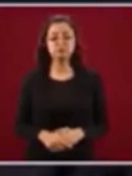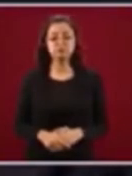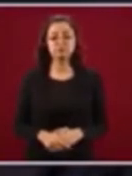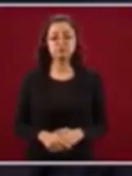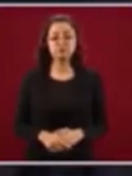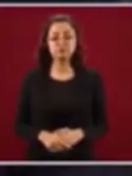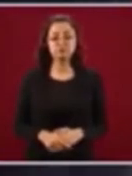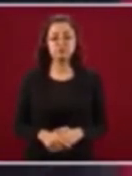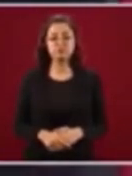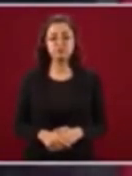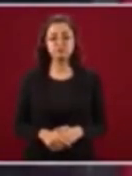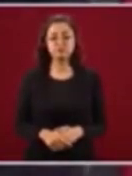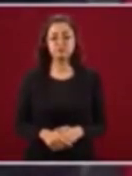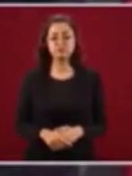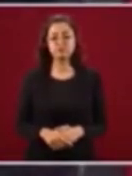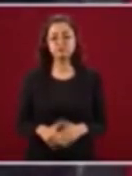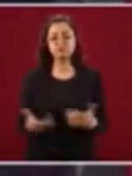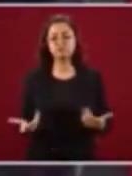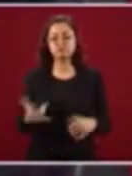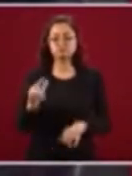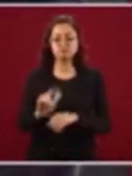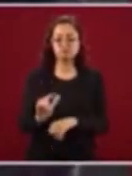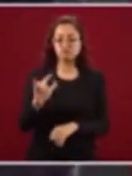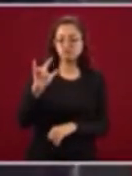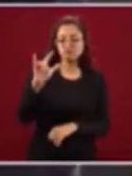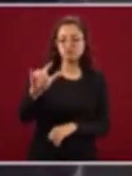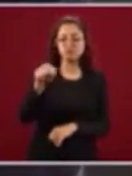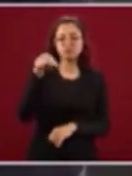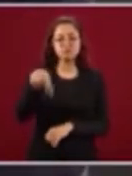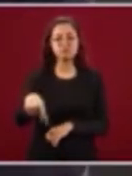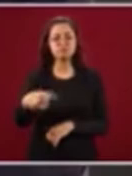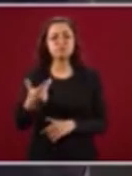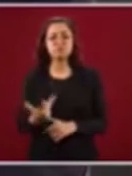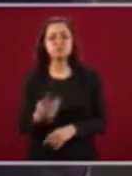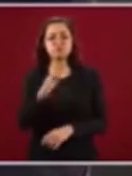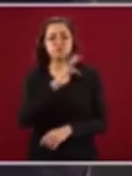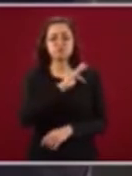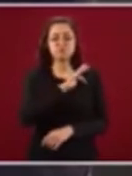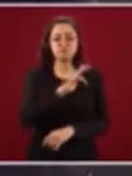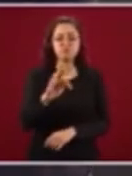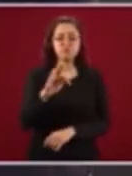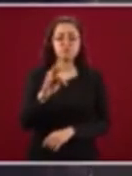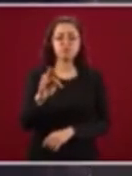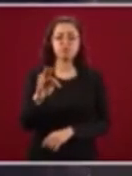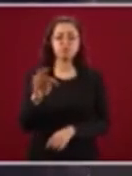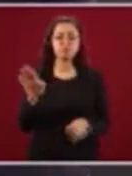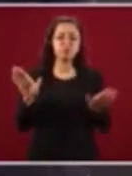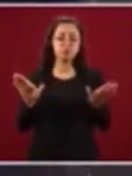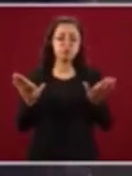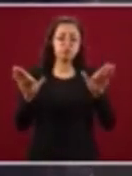tener un desempeño, tiene capacidad para